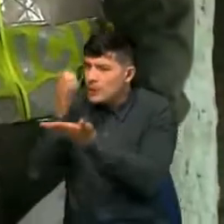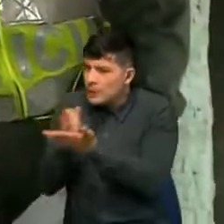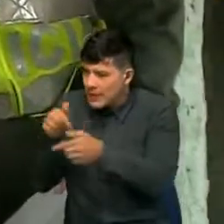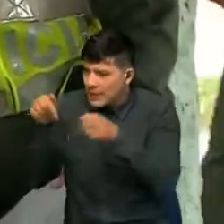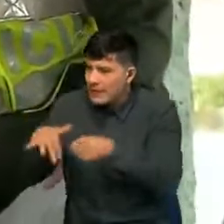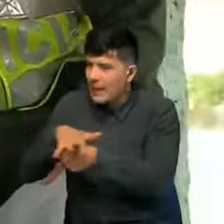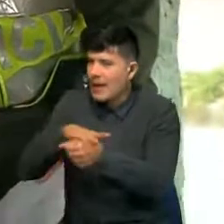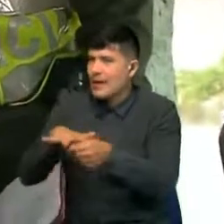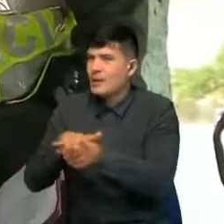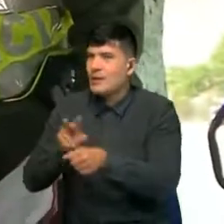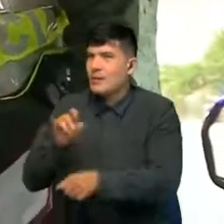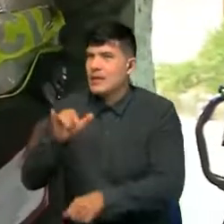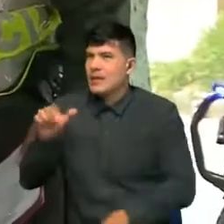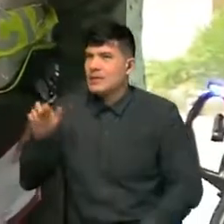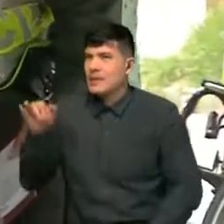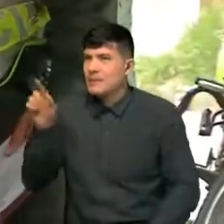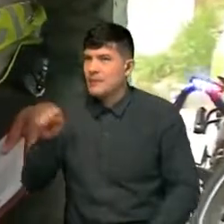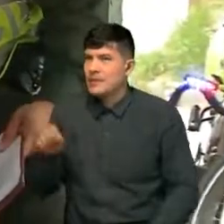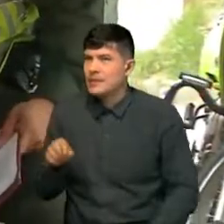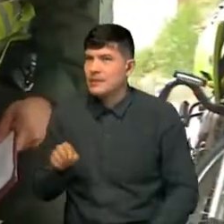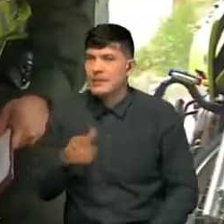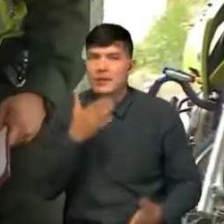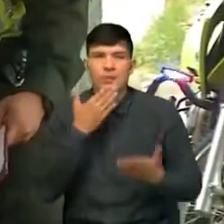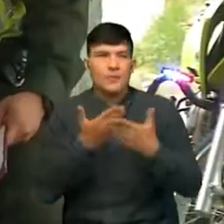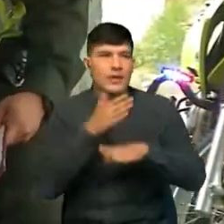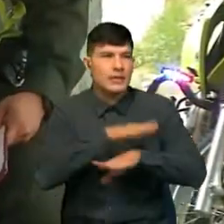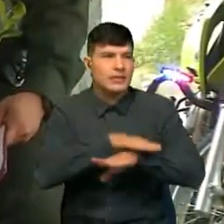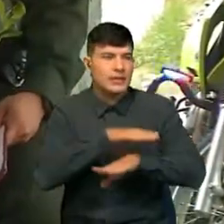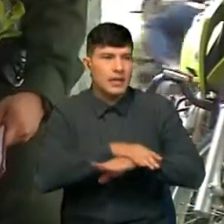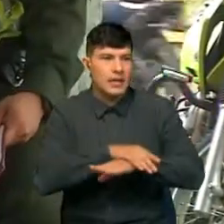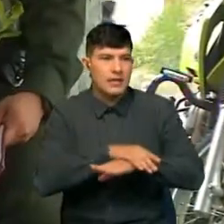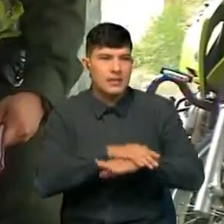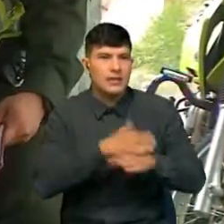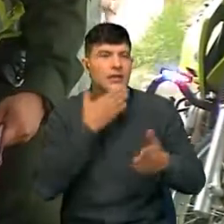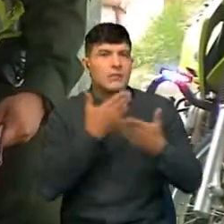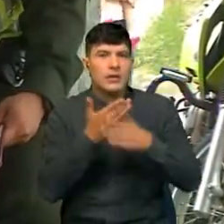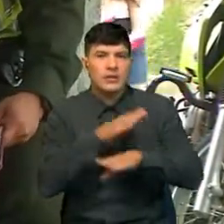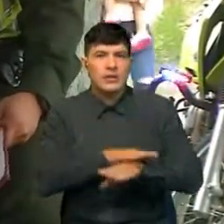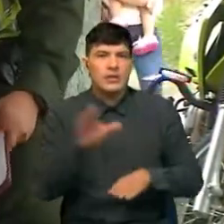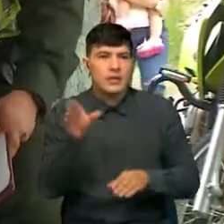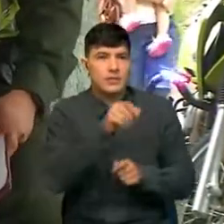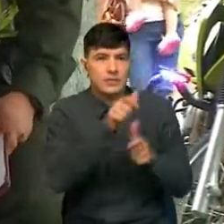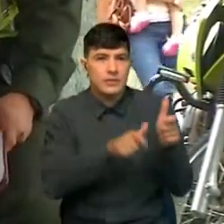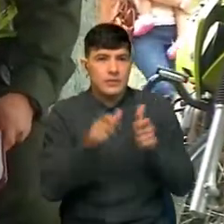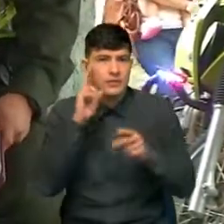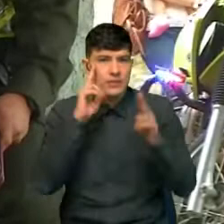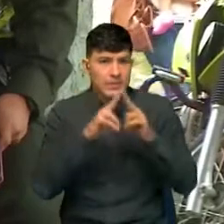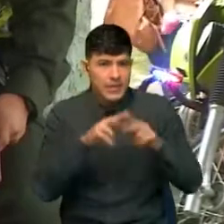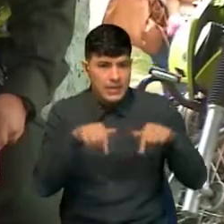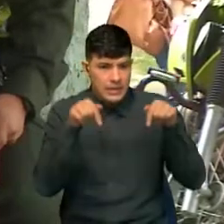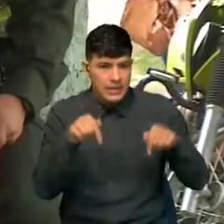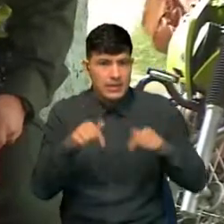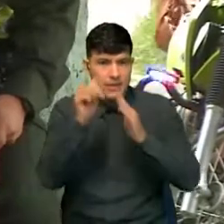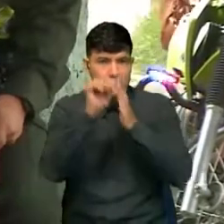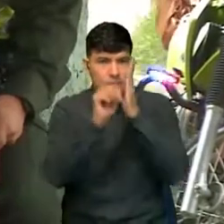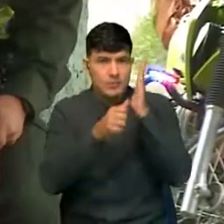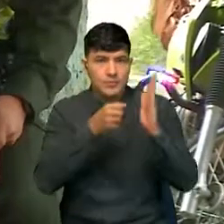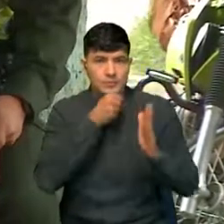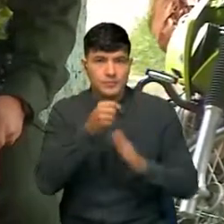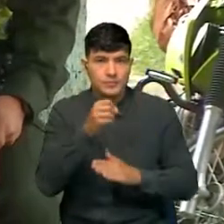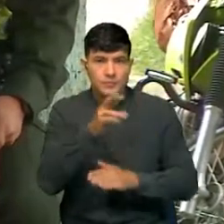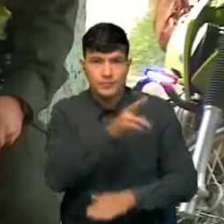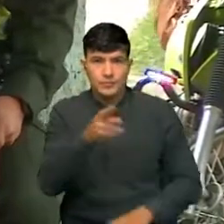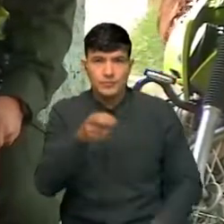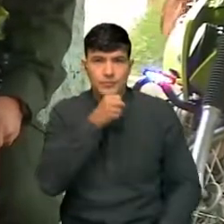Villa and Peace? Bueno, muy buenas tardes a los televidentes. Como lo está pidiendo la